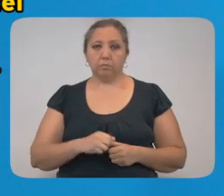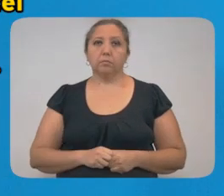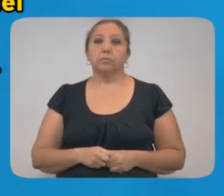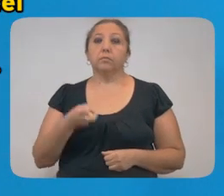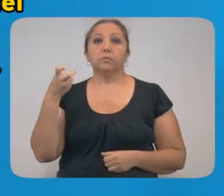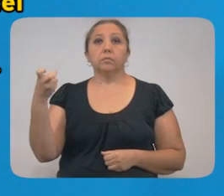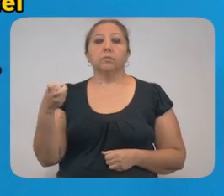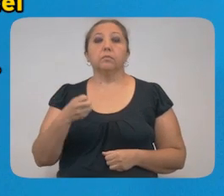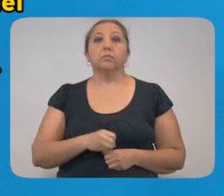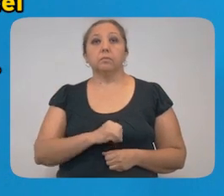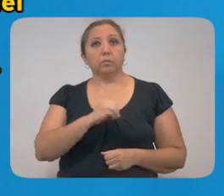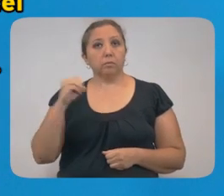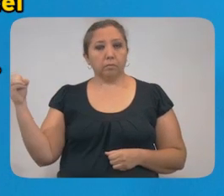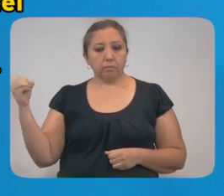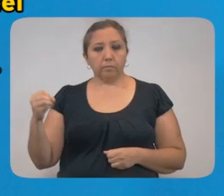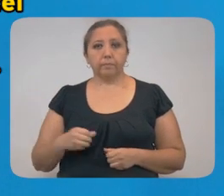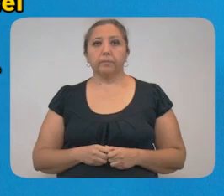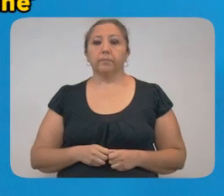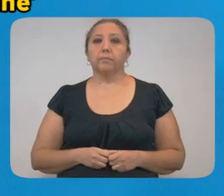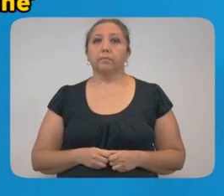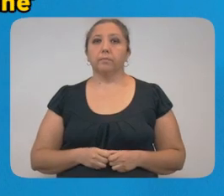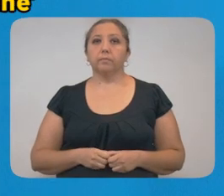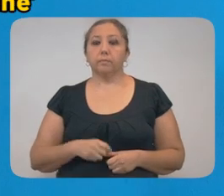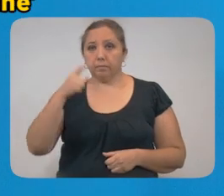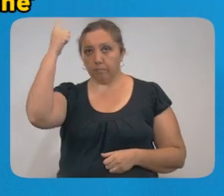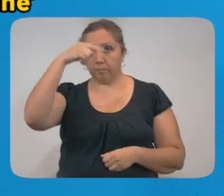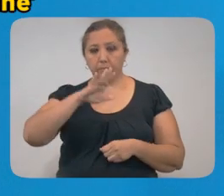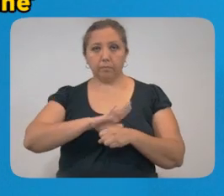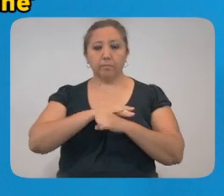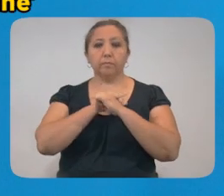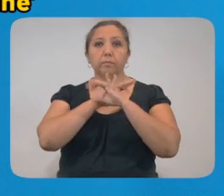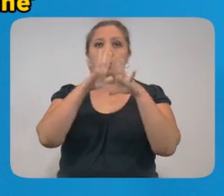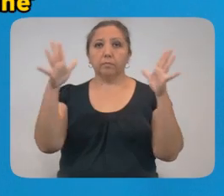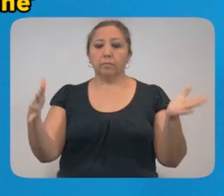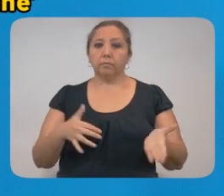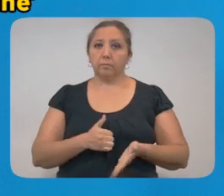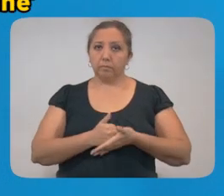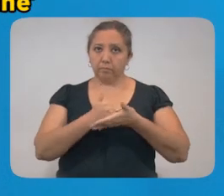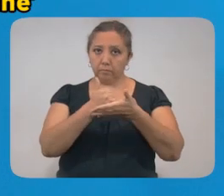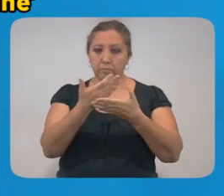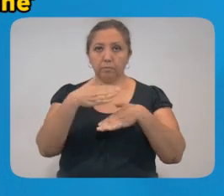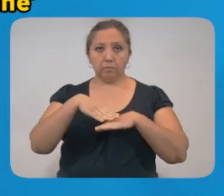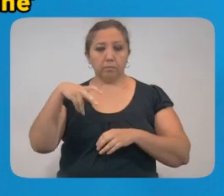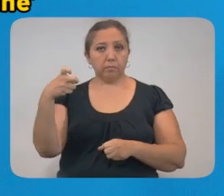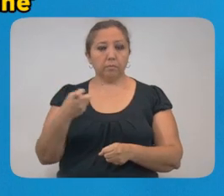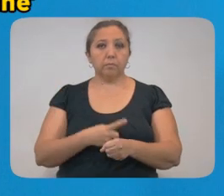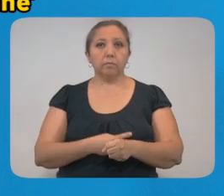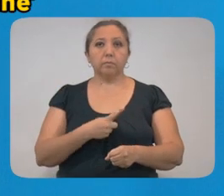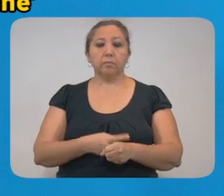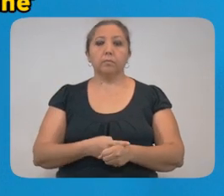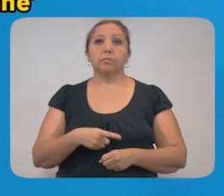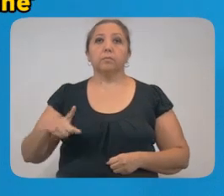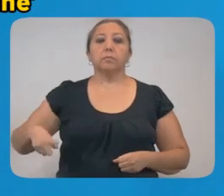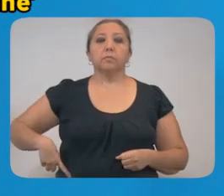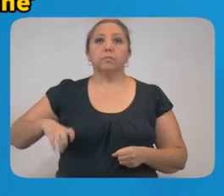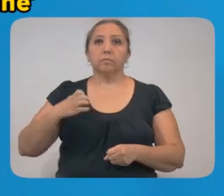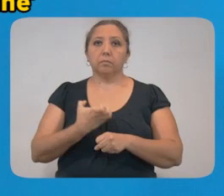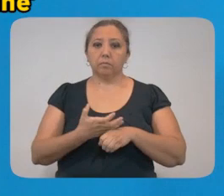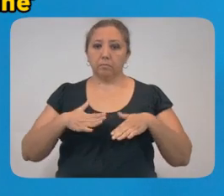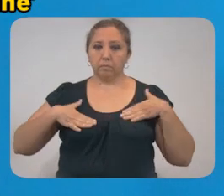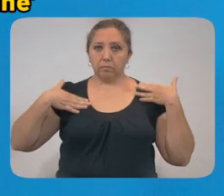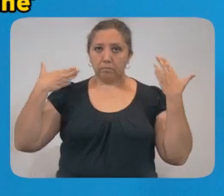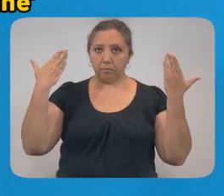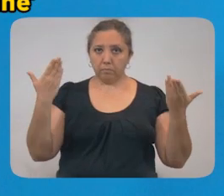solos. Estas medidas son obligatorias. Para mayor información y asistencia sobre esta contingencia, el Gobierno del Estado ha